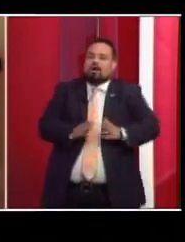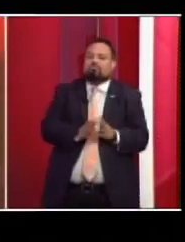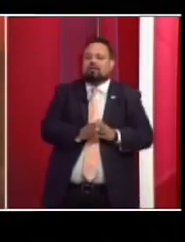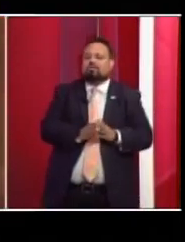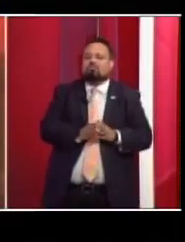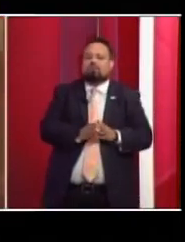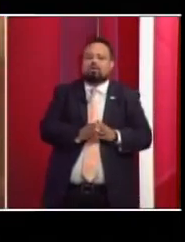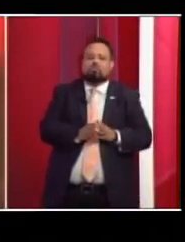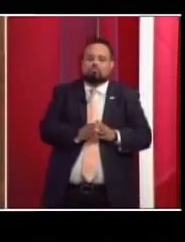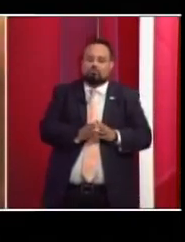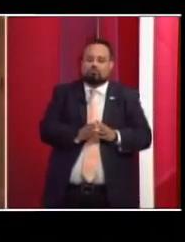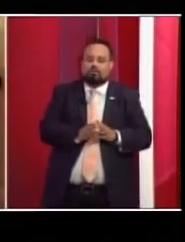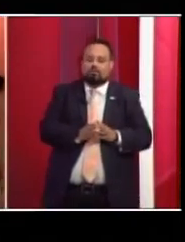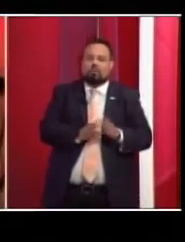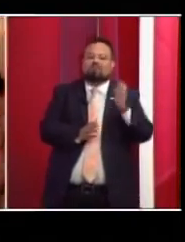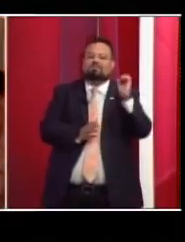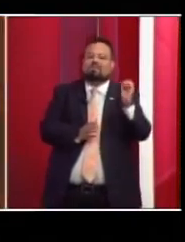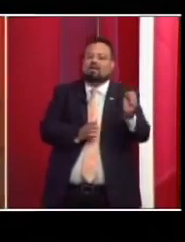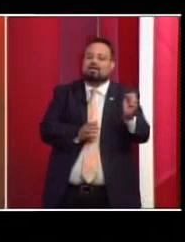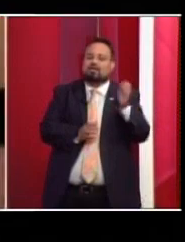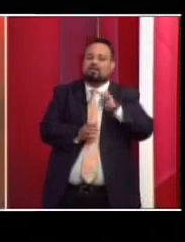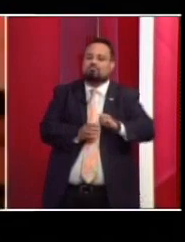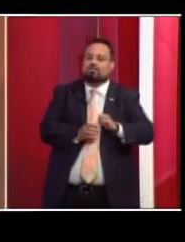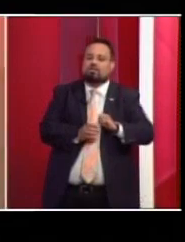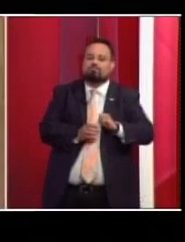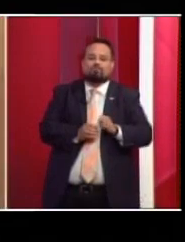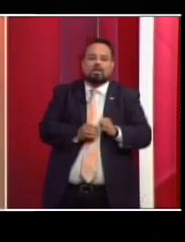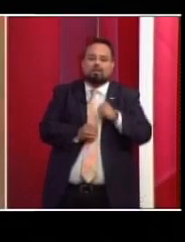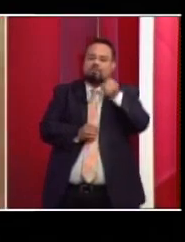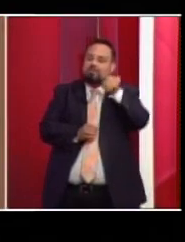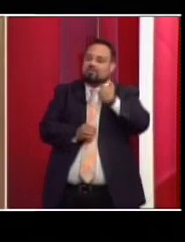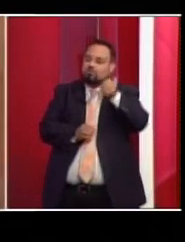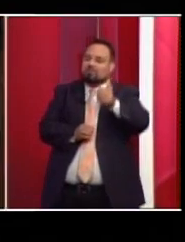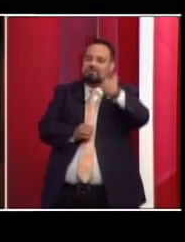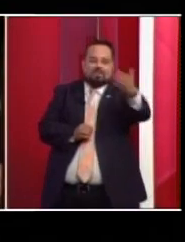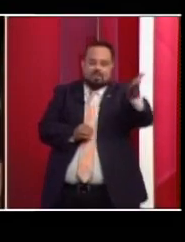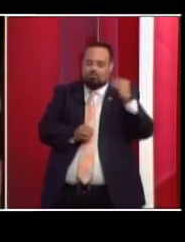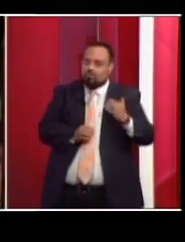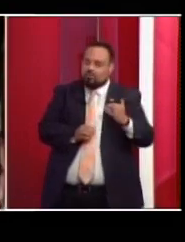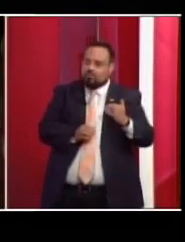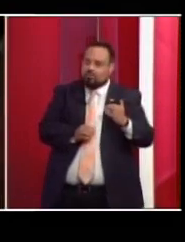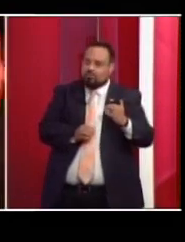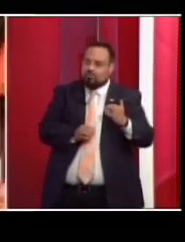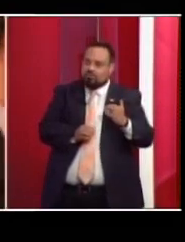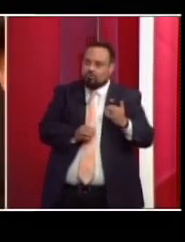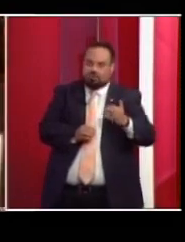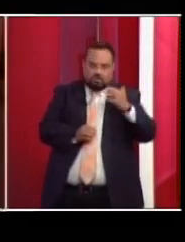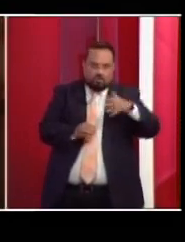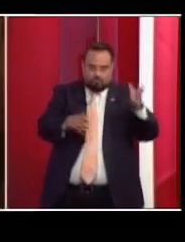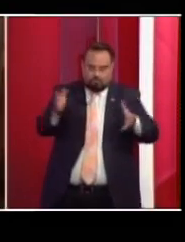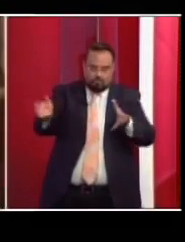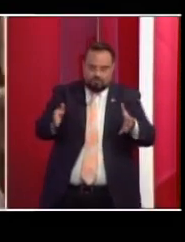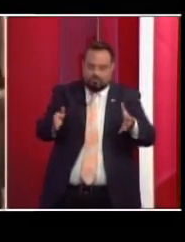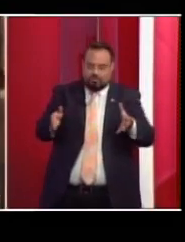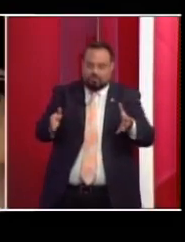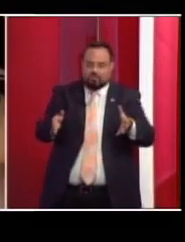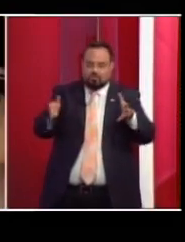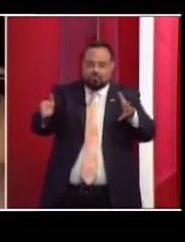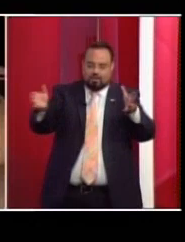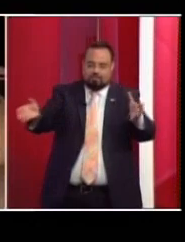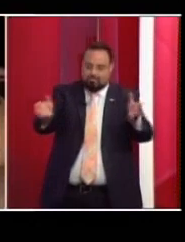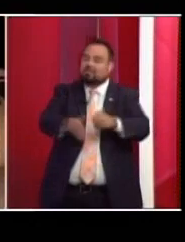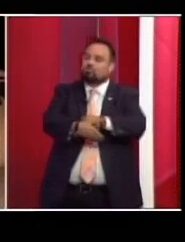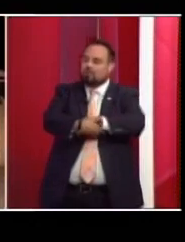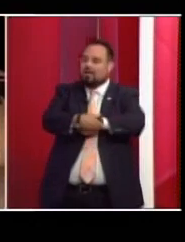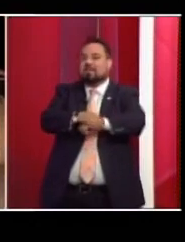aparte yo me pregunto fíjate cuál será realmente la preparación que se le da a los monitores y monitoras monitores de monitores